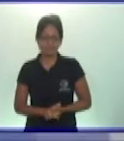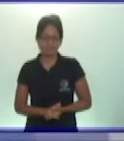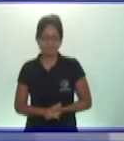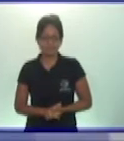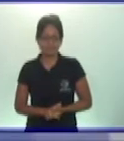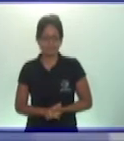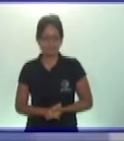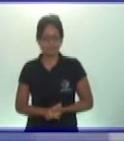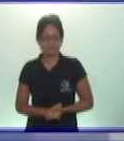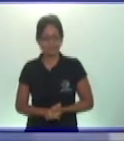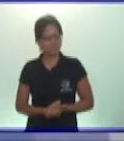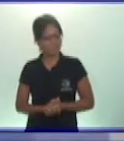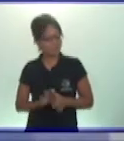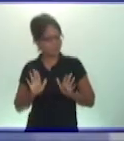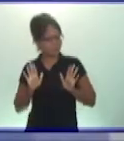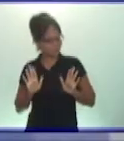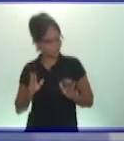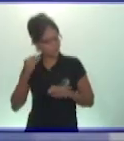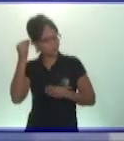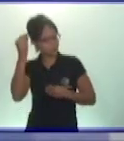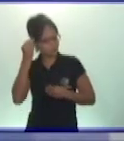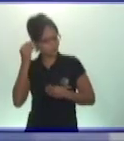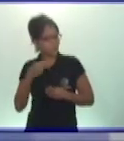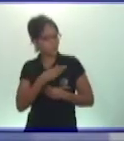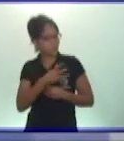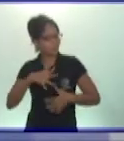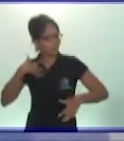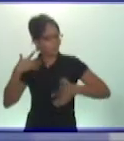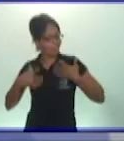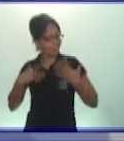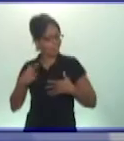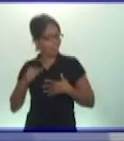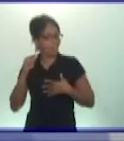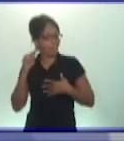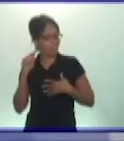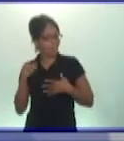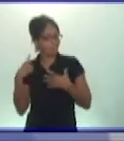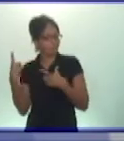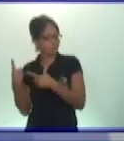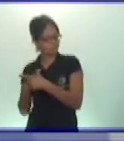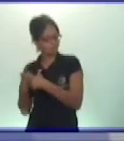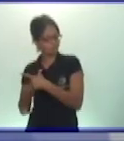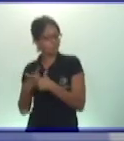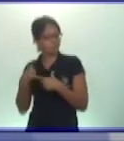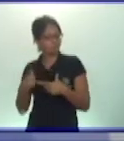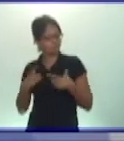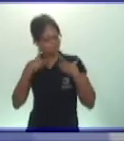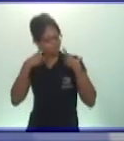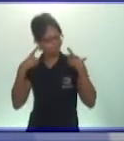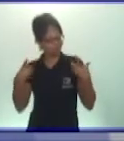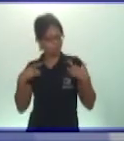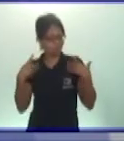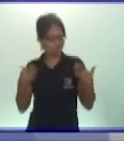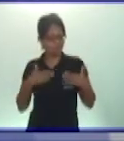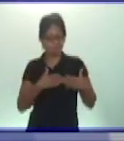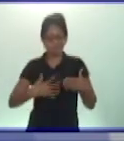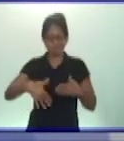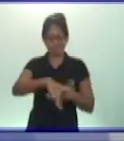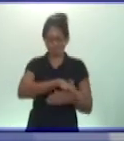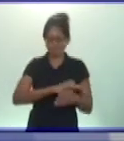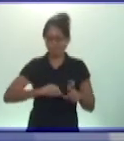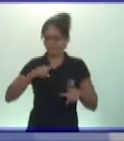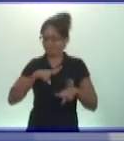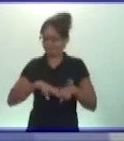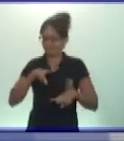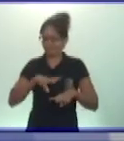Espero hayan disfrutado de este material elaborado por Coavisión Internacional, muy interesante sobre la Bahía de La Habana. Hoy